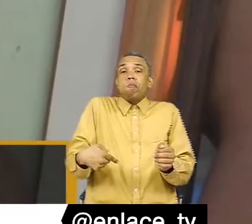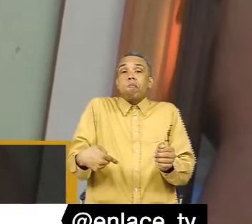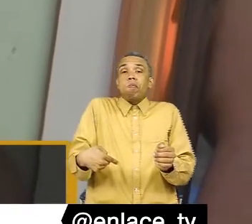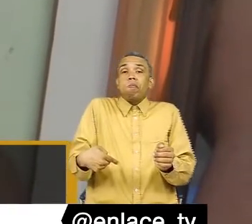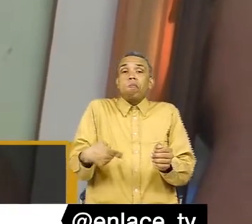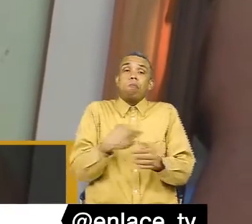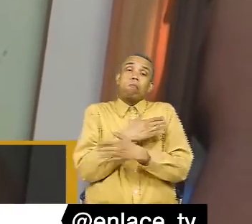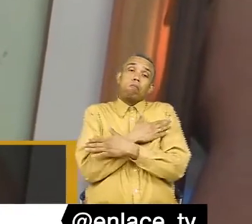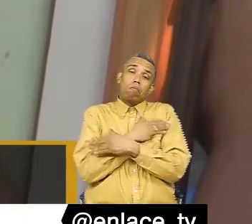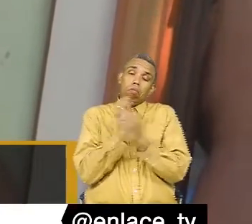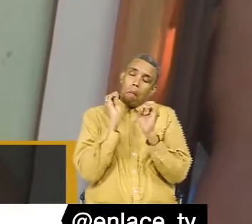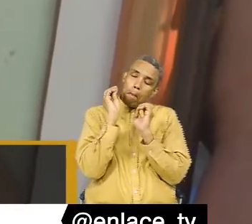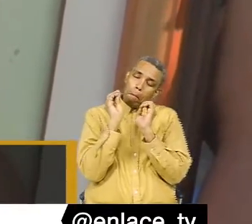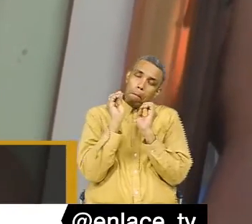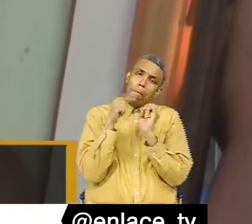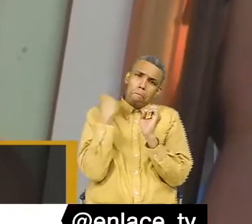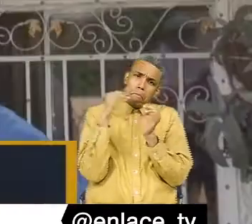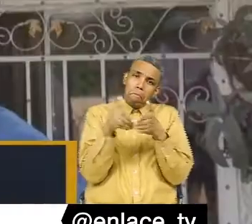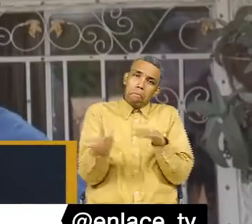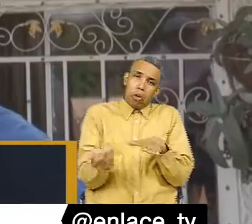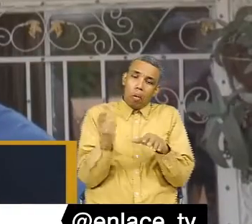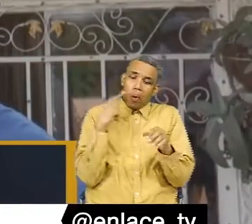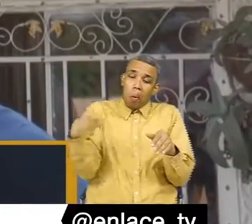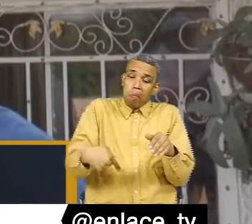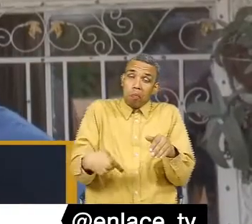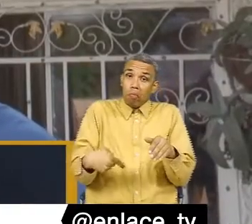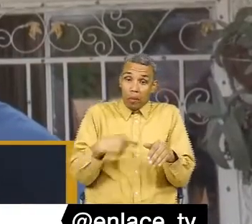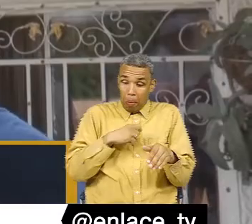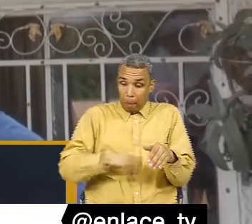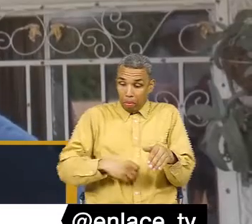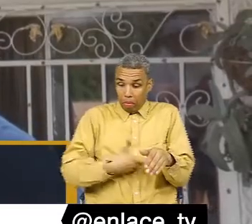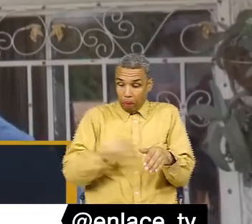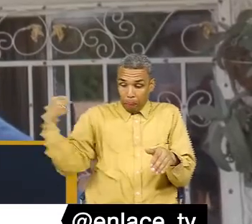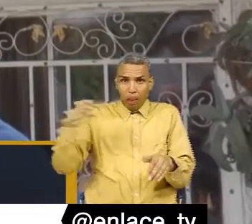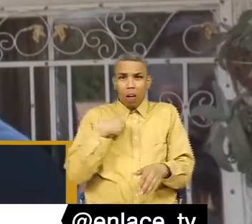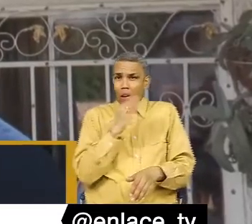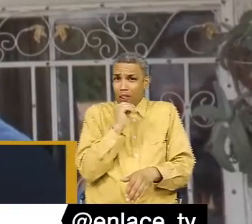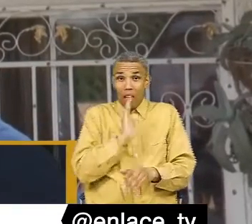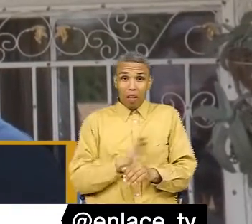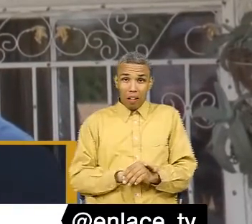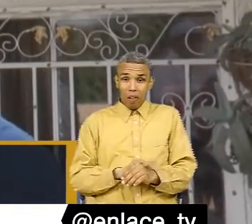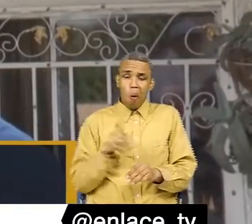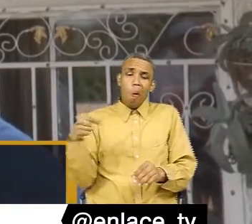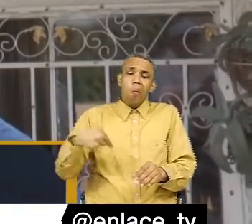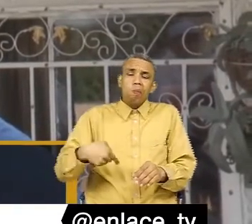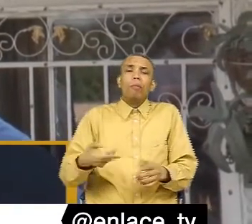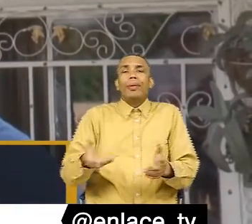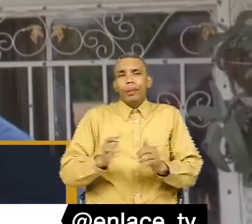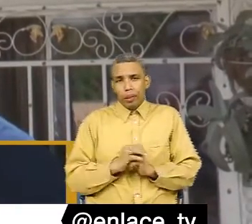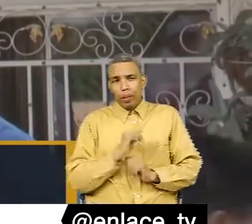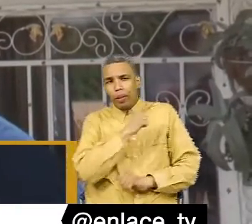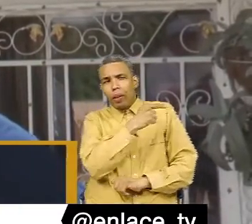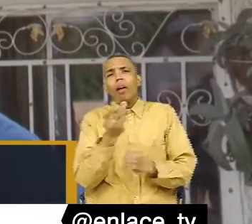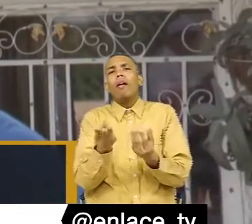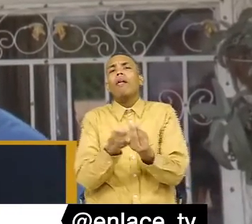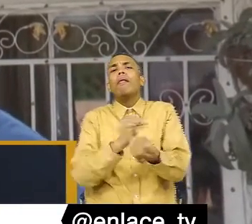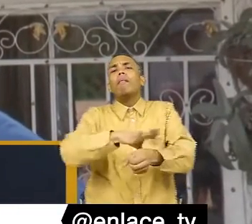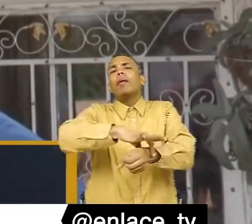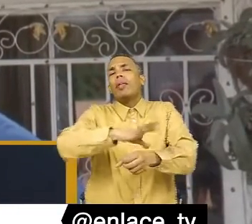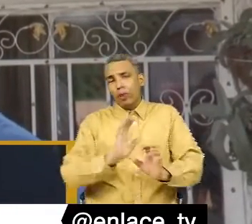adentro de mi hija, en mi vientre. Mi hija se hubiera salvado si hubieran escuchado a mi